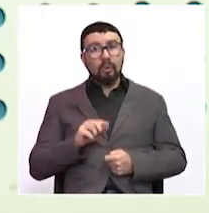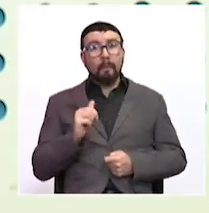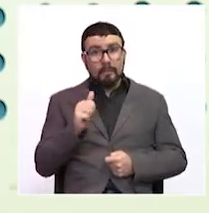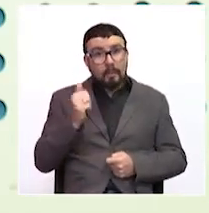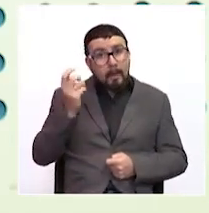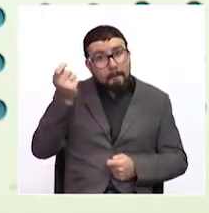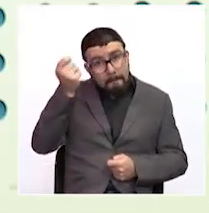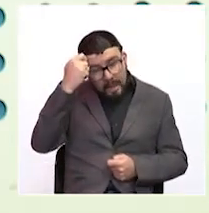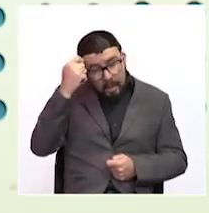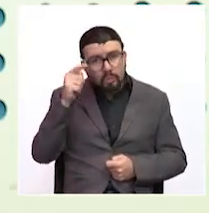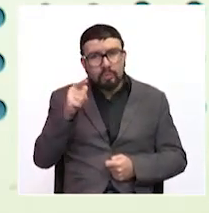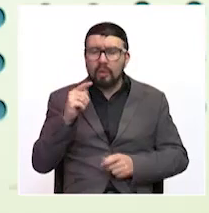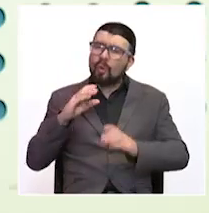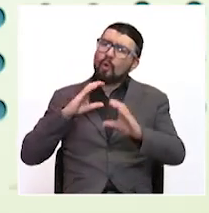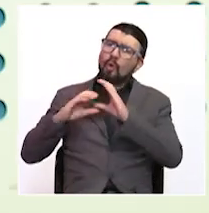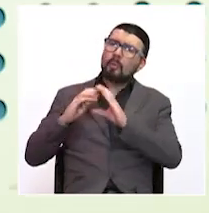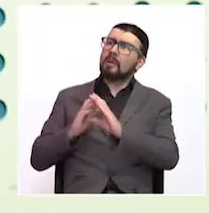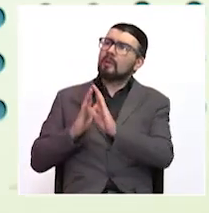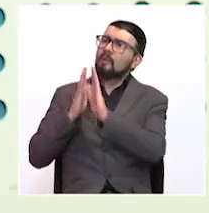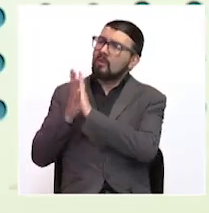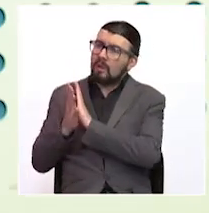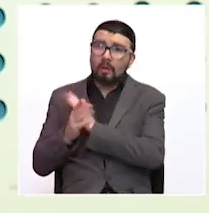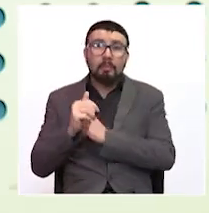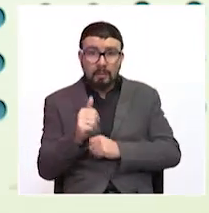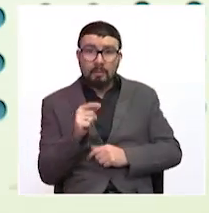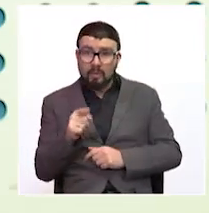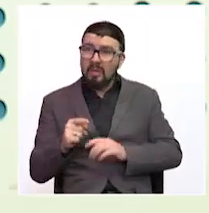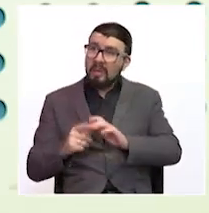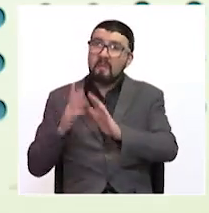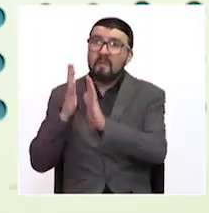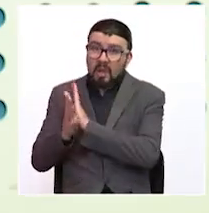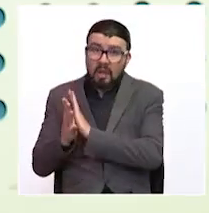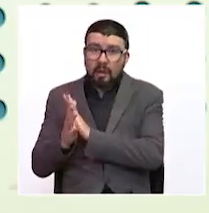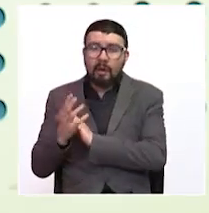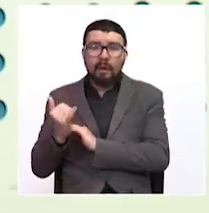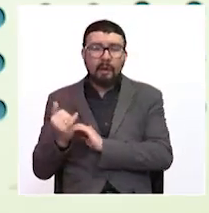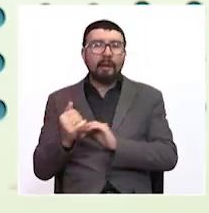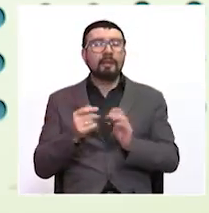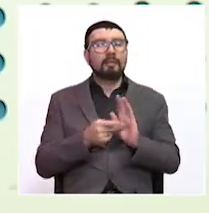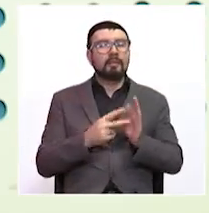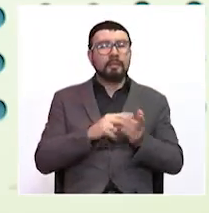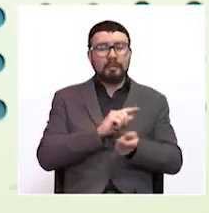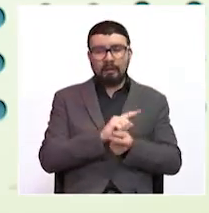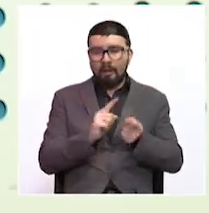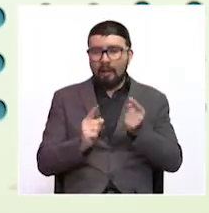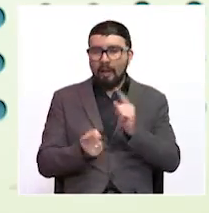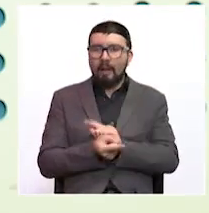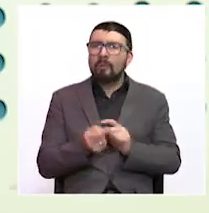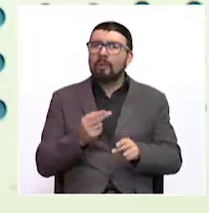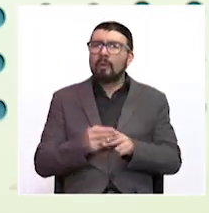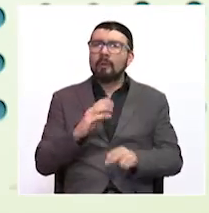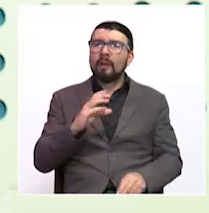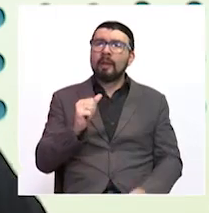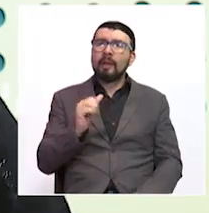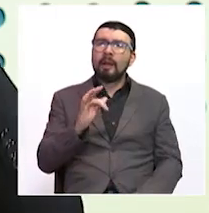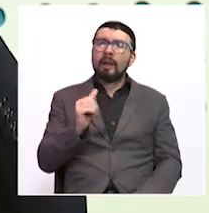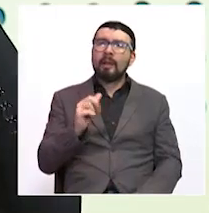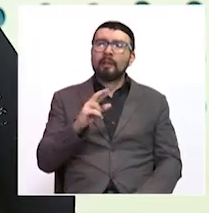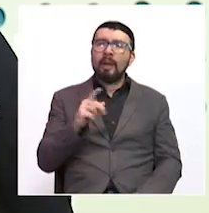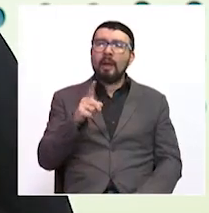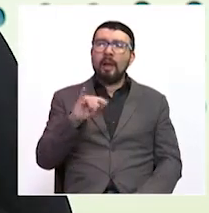el simple hecho de que usted hable se constituye en un elemento que llamamos catarsis purga mental